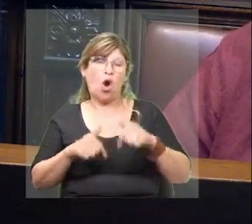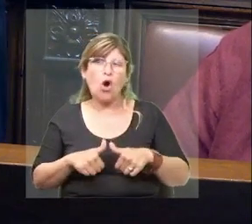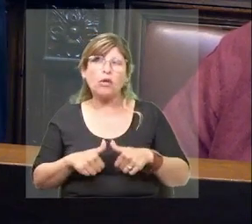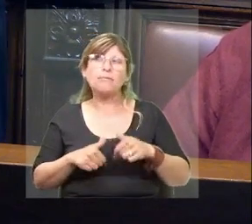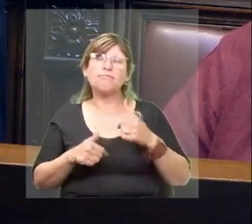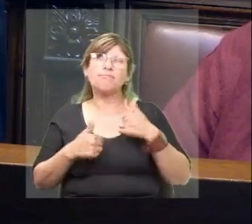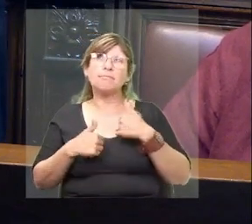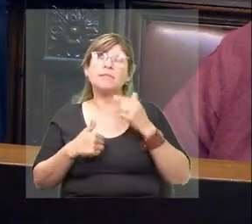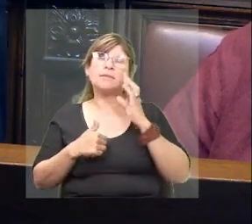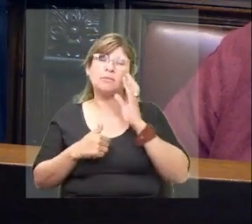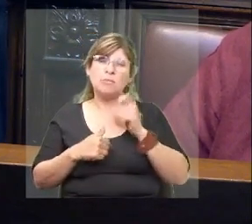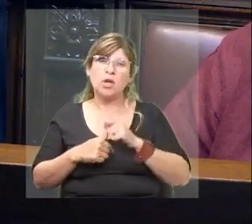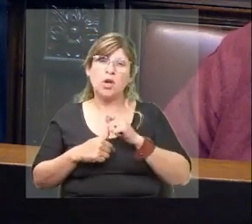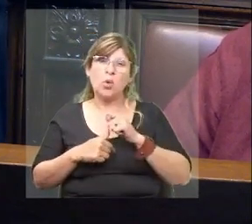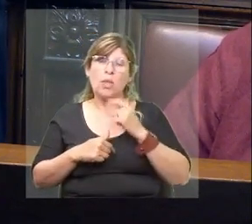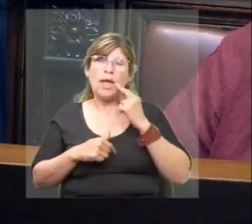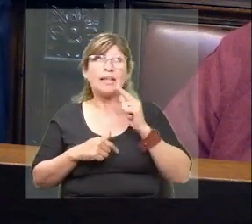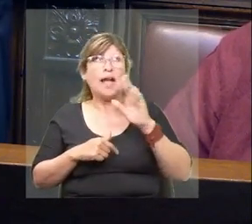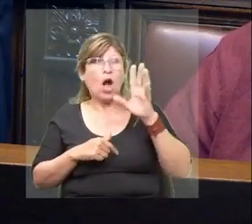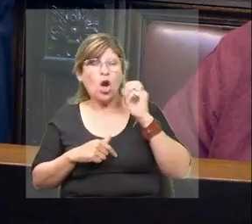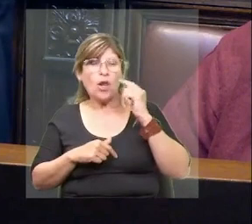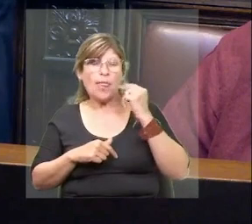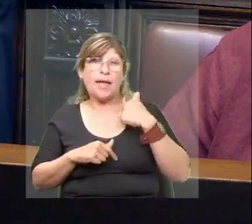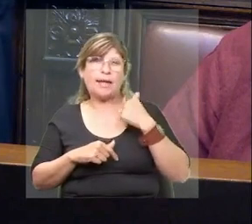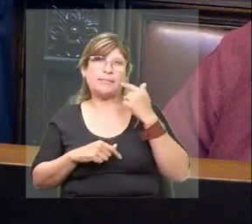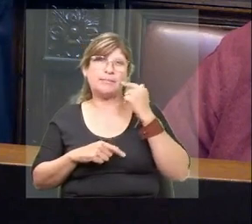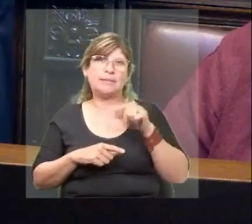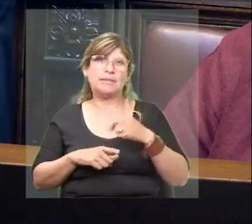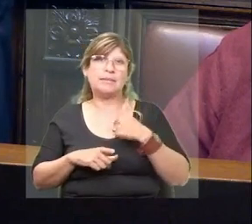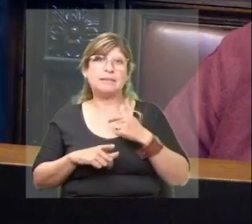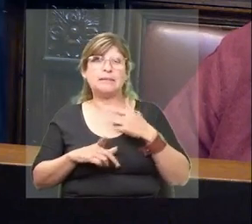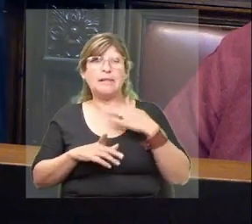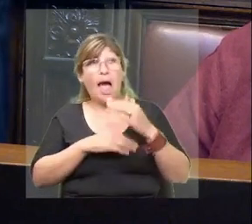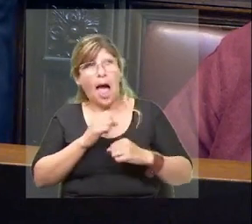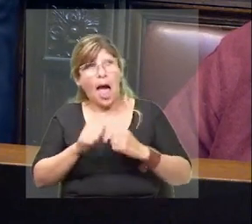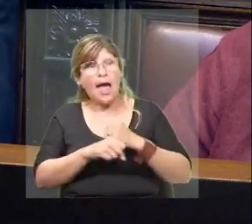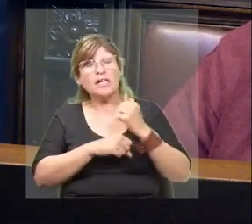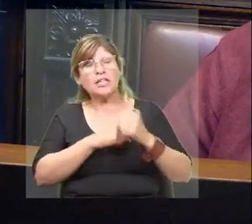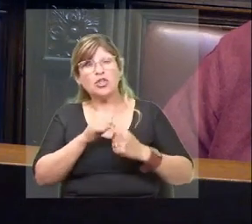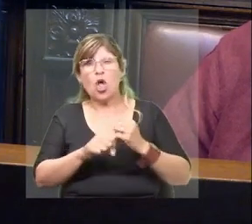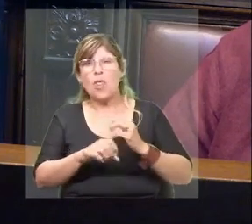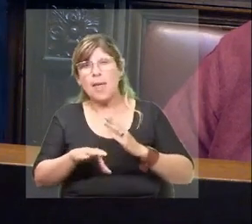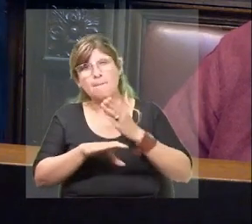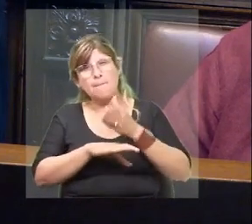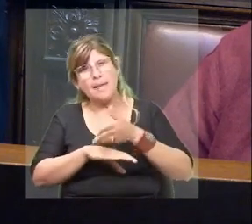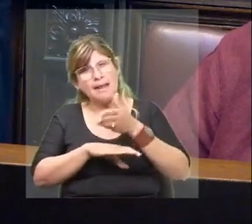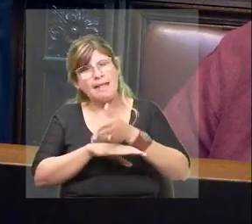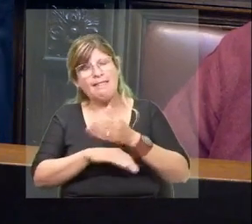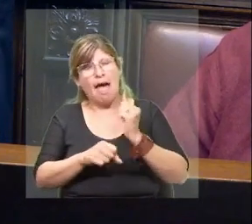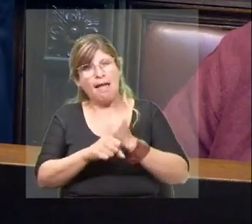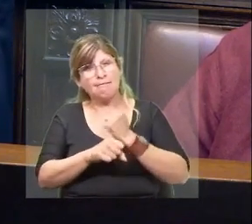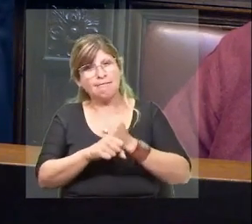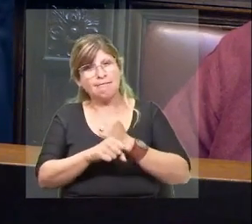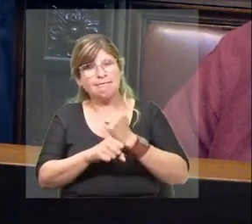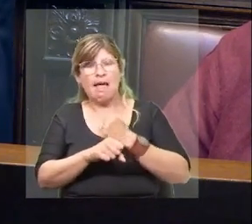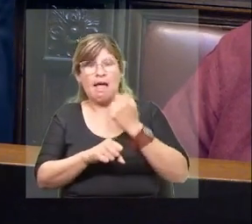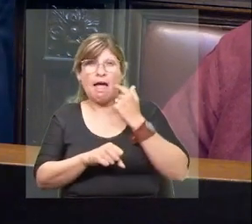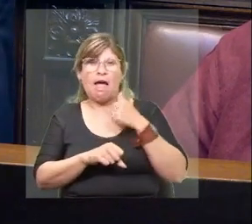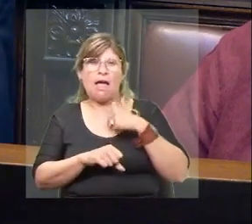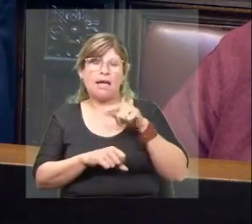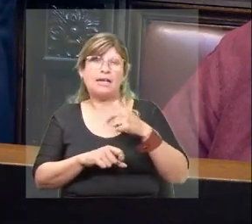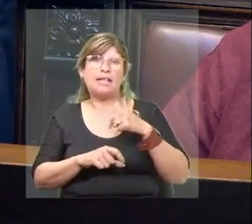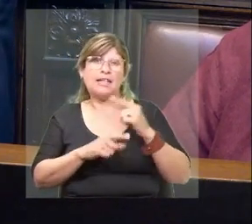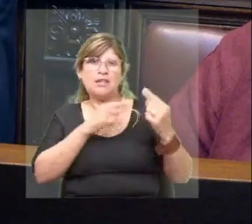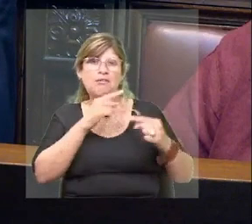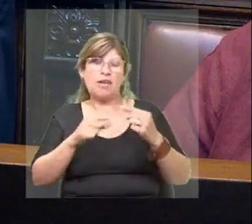gustaría también traer a la memoria los tantos años de militancia en las diferentes instancias y